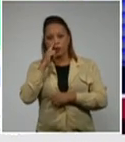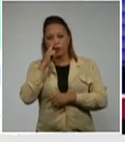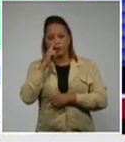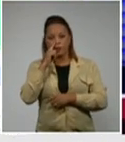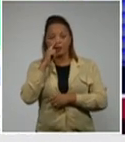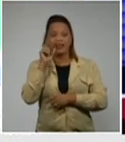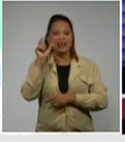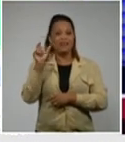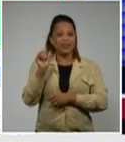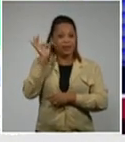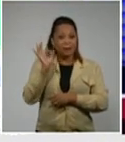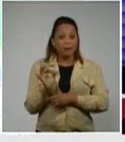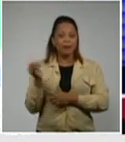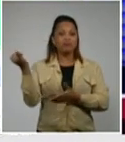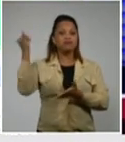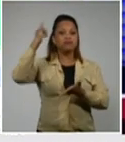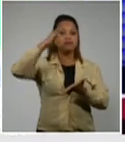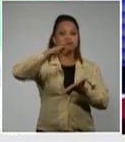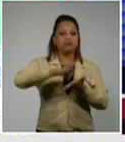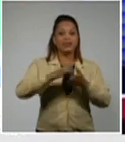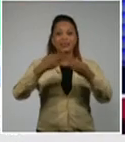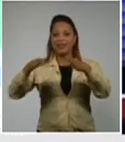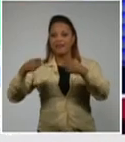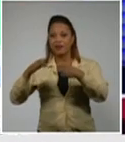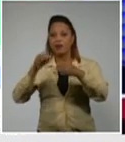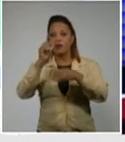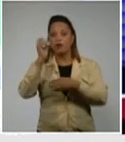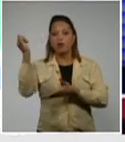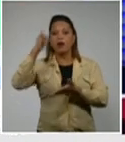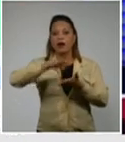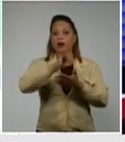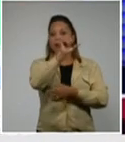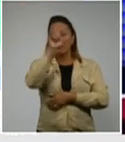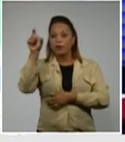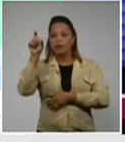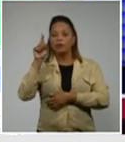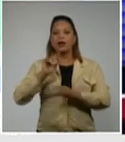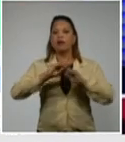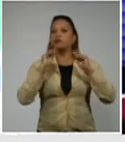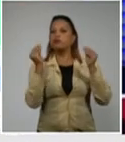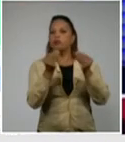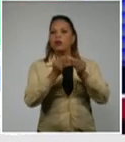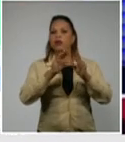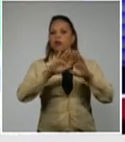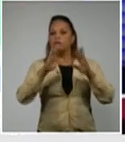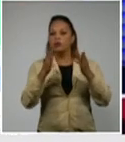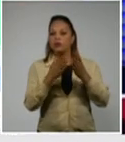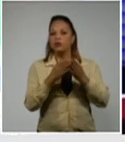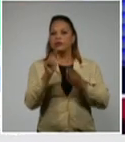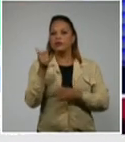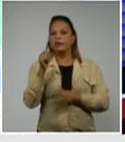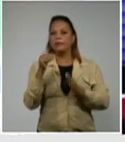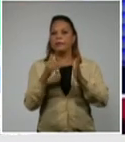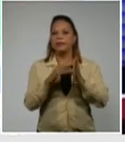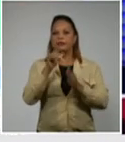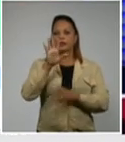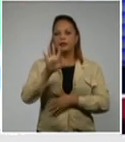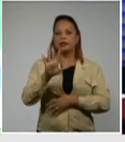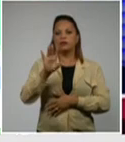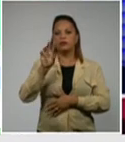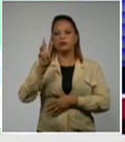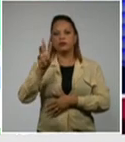demás, en el acumulado de los 10.534 han